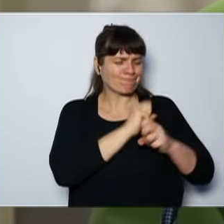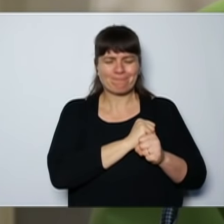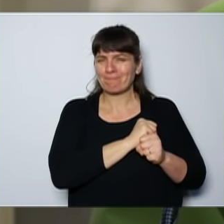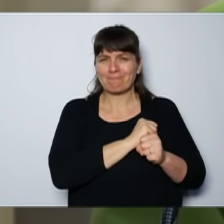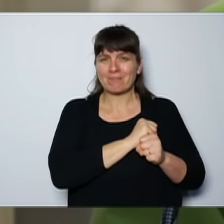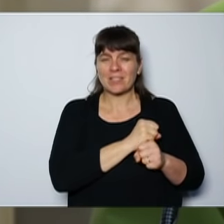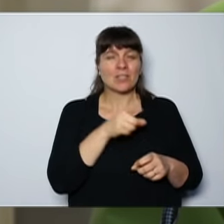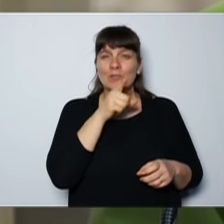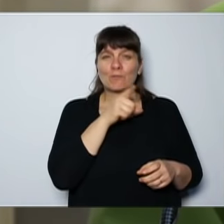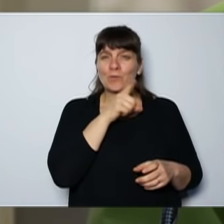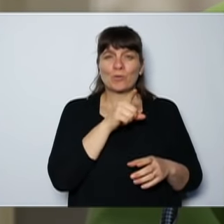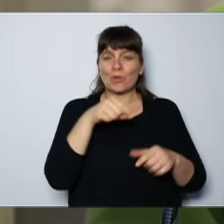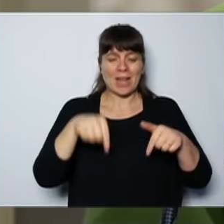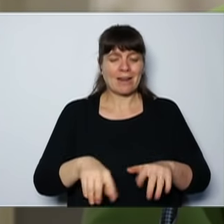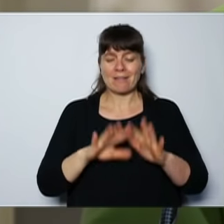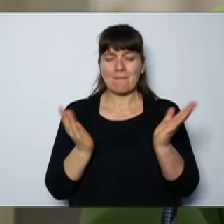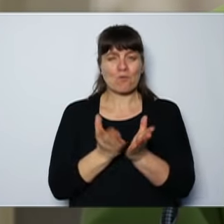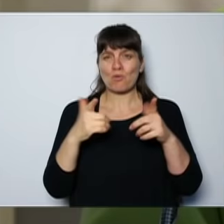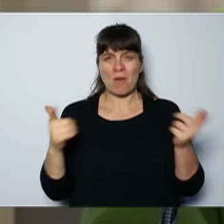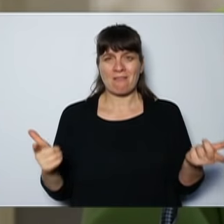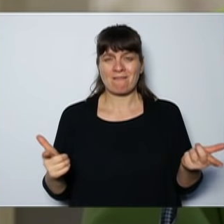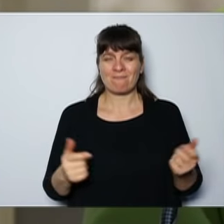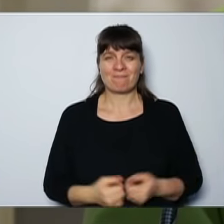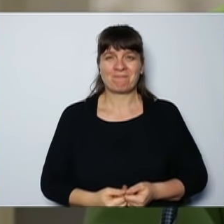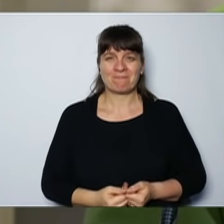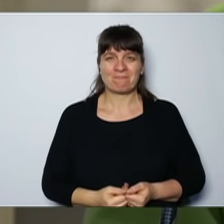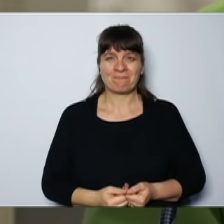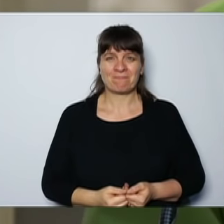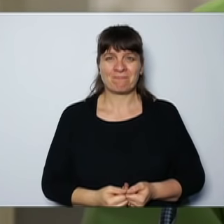amargo y no da frutos en esta tierra.